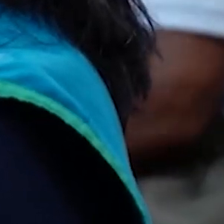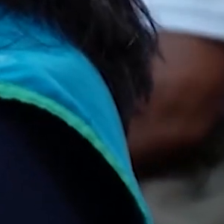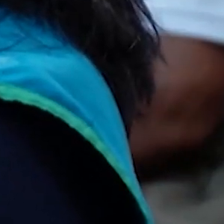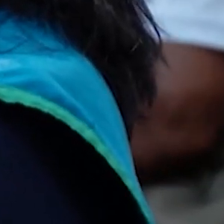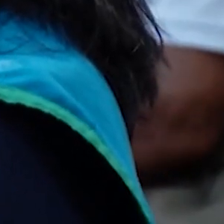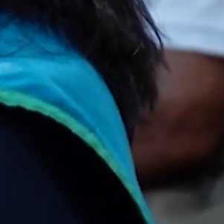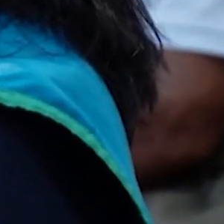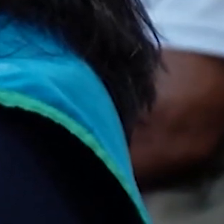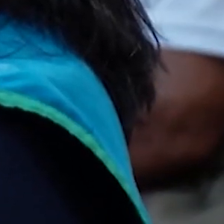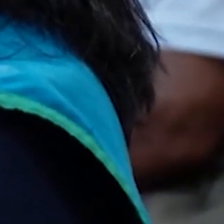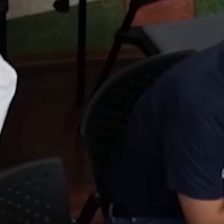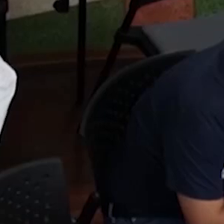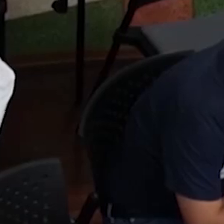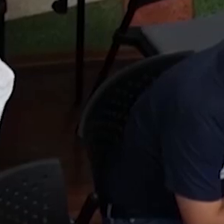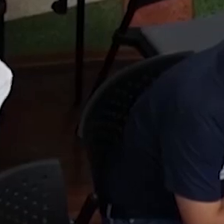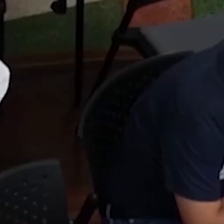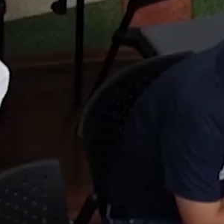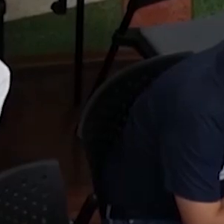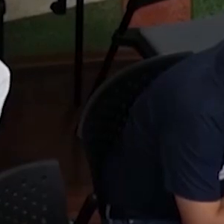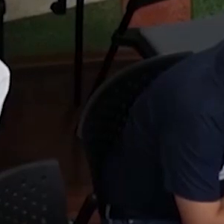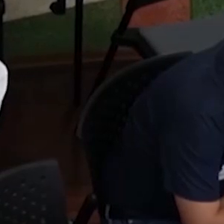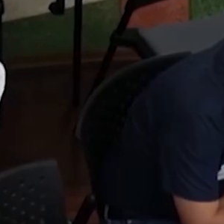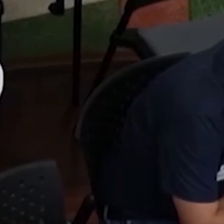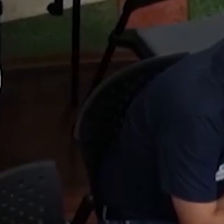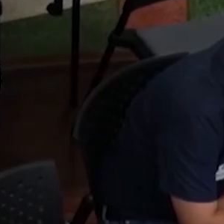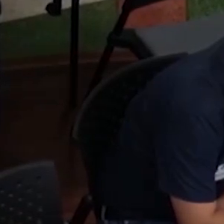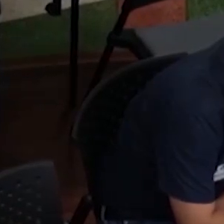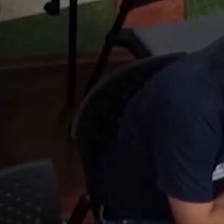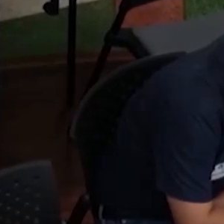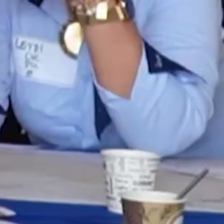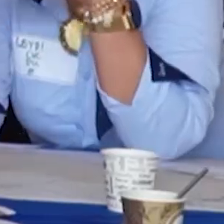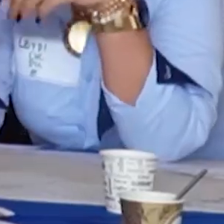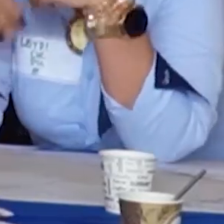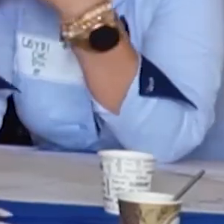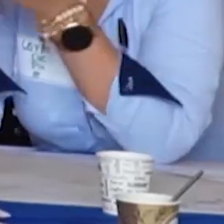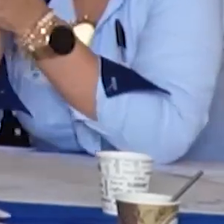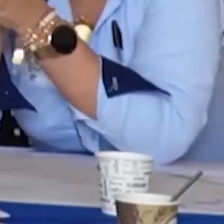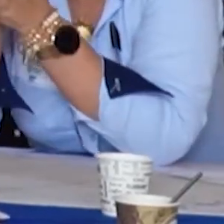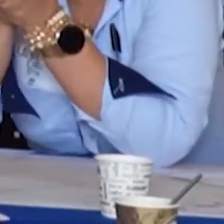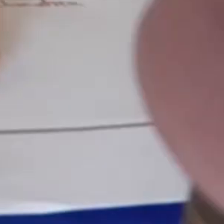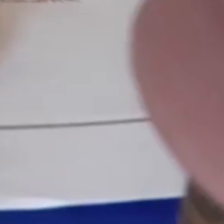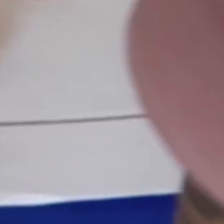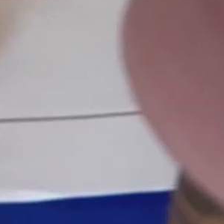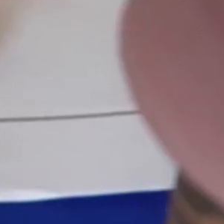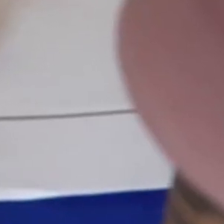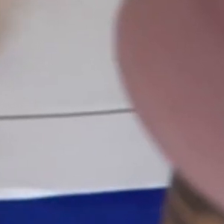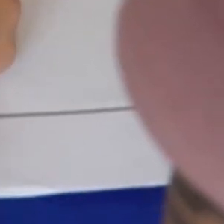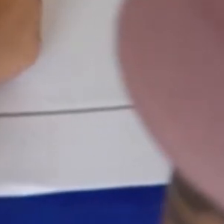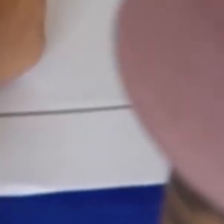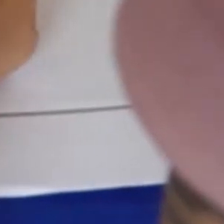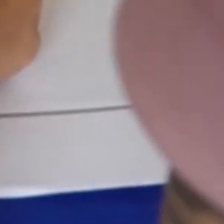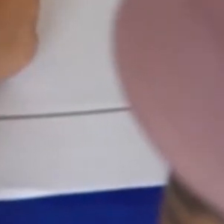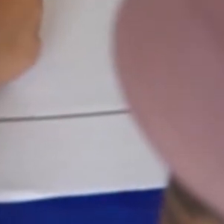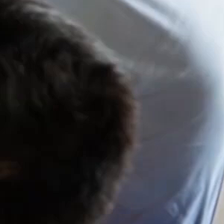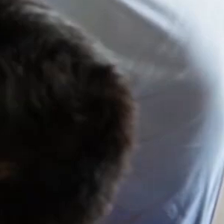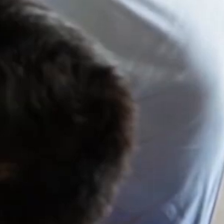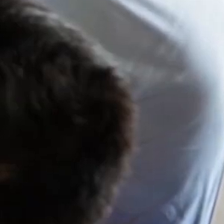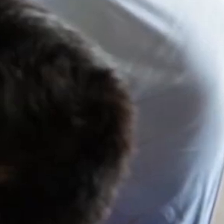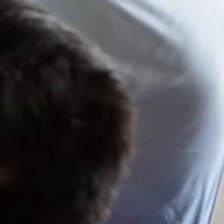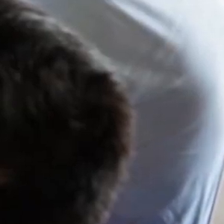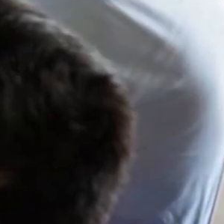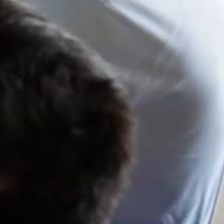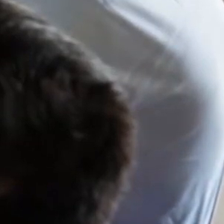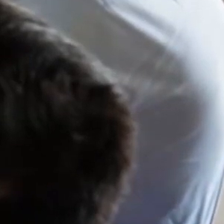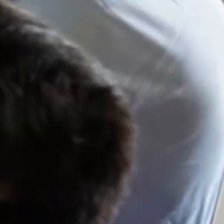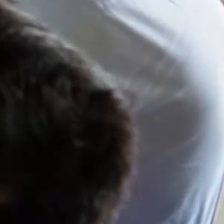se incumpliría el Plan de Gestión Ambiental Regional PEGAR 2015-2036 y se comprometería el cumplimiento de